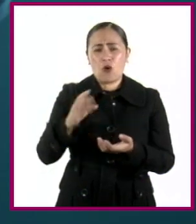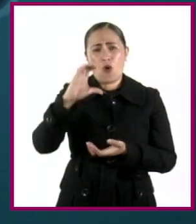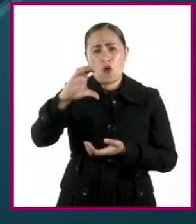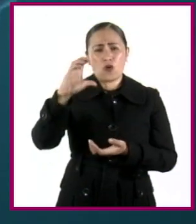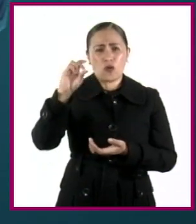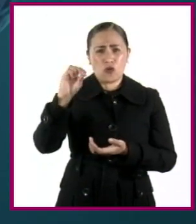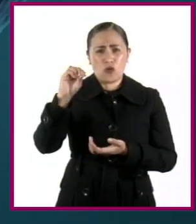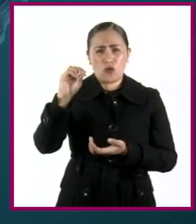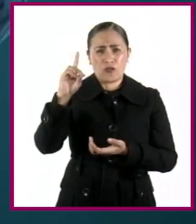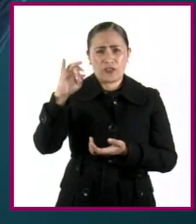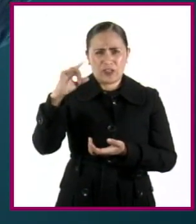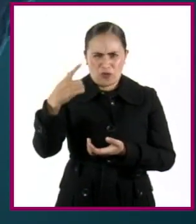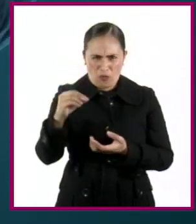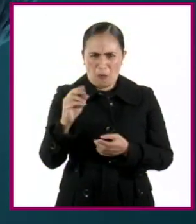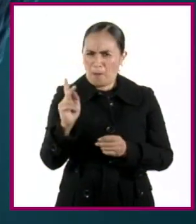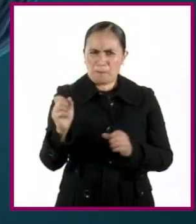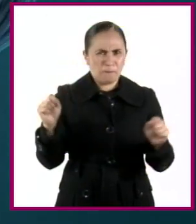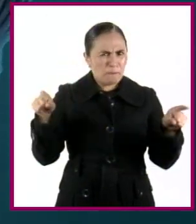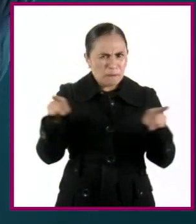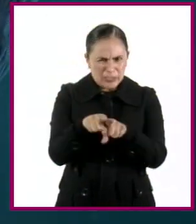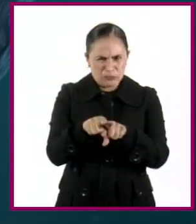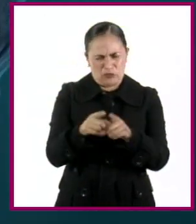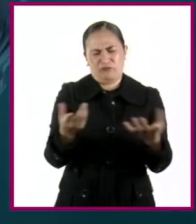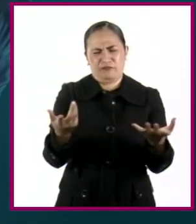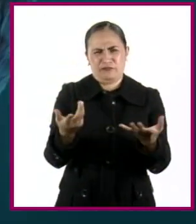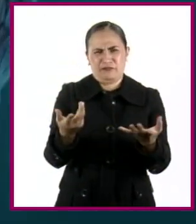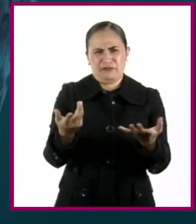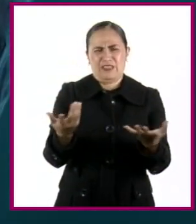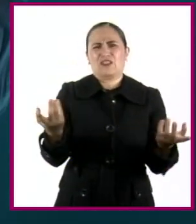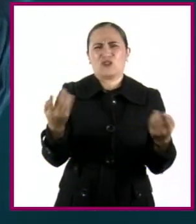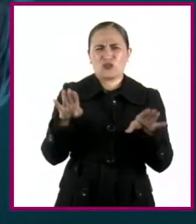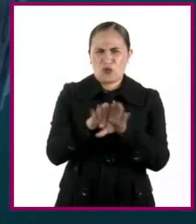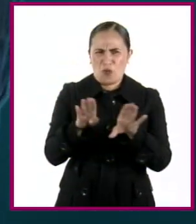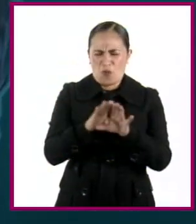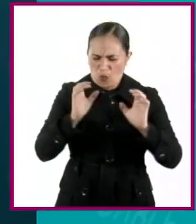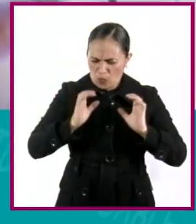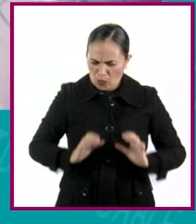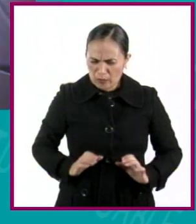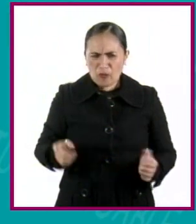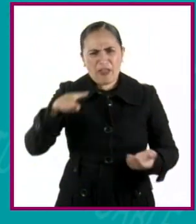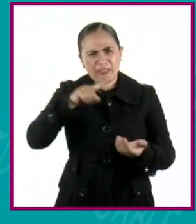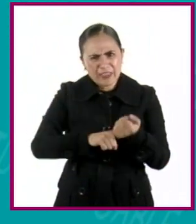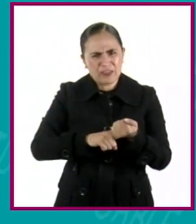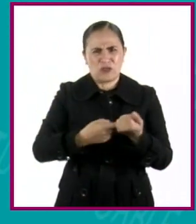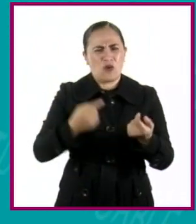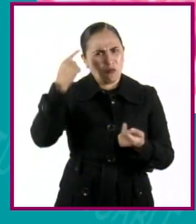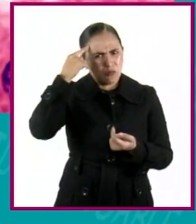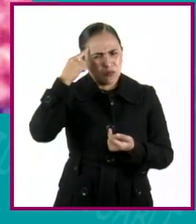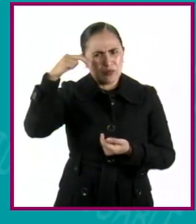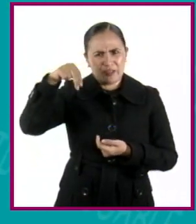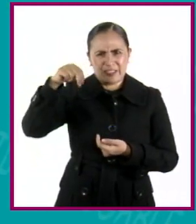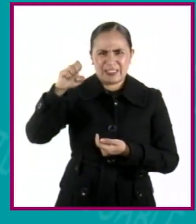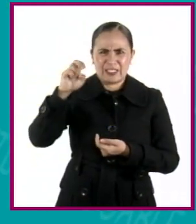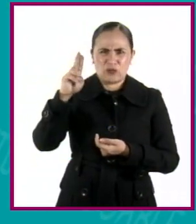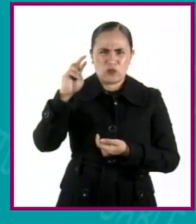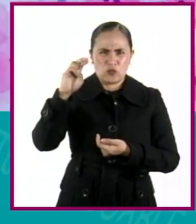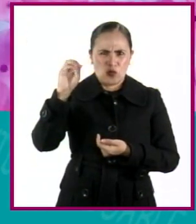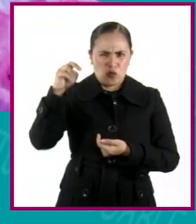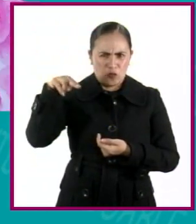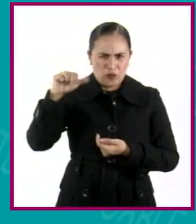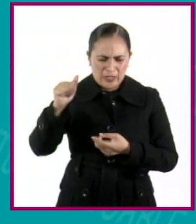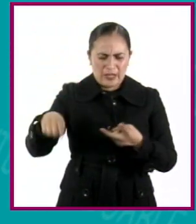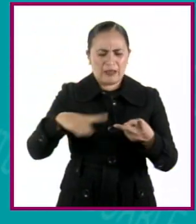idéntico. ¿Cómo es entonces que el cuerpo puede albergar células tan distintas entre sí, como una neurona, un hepatocito o una